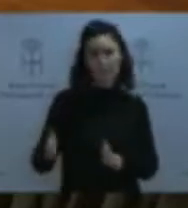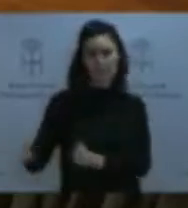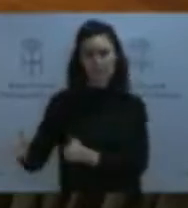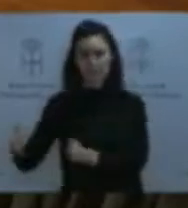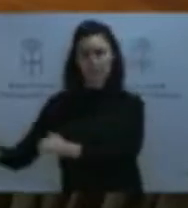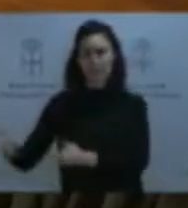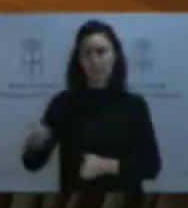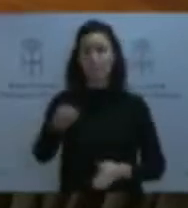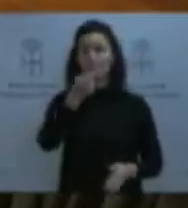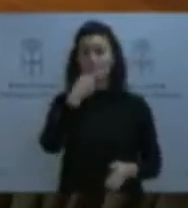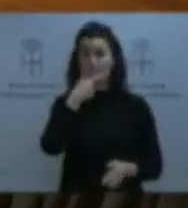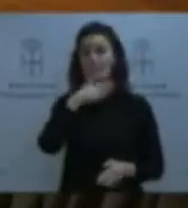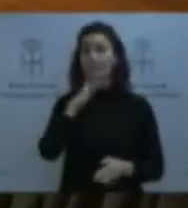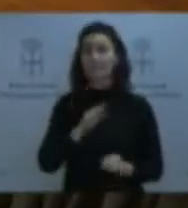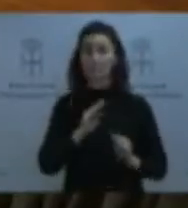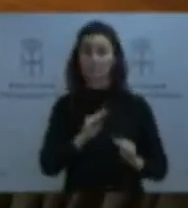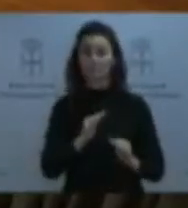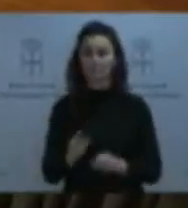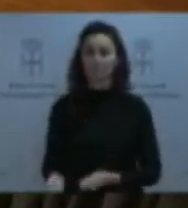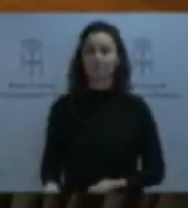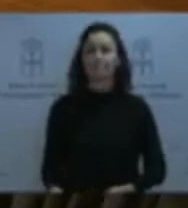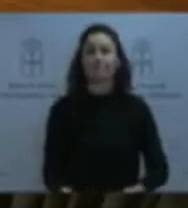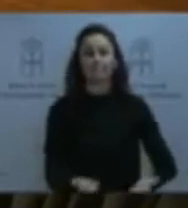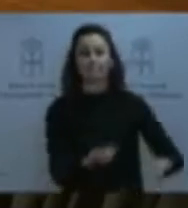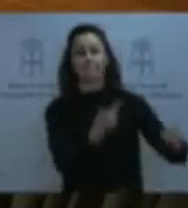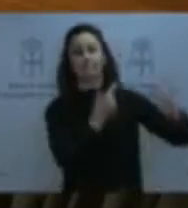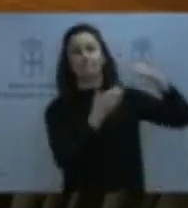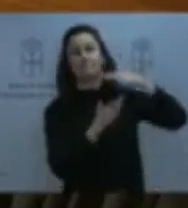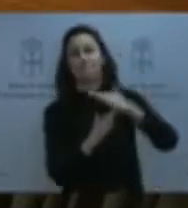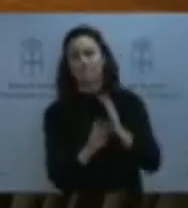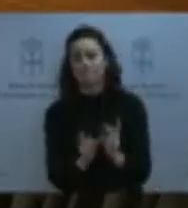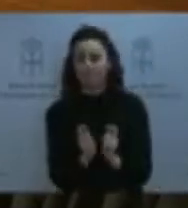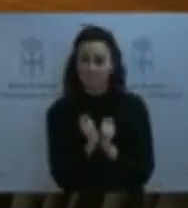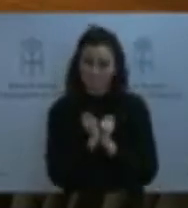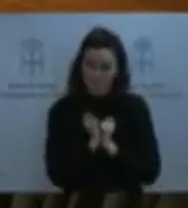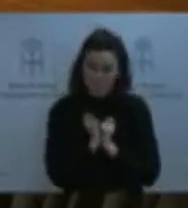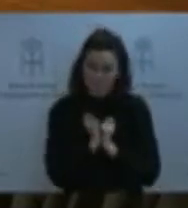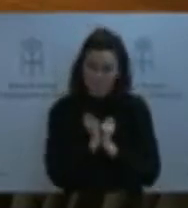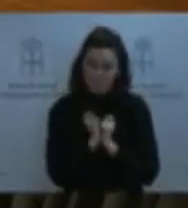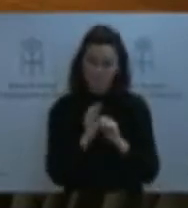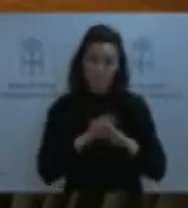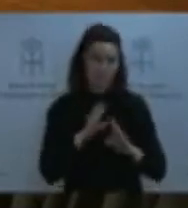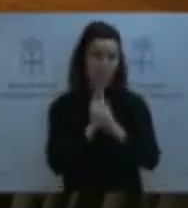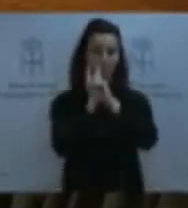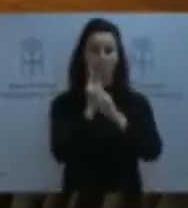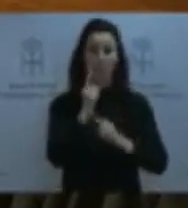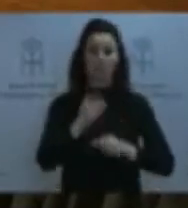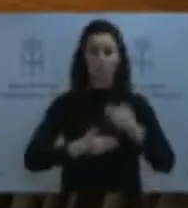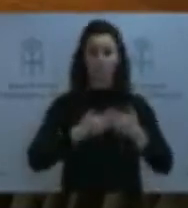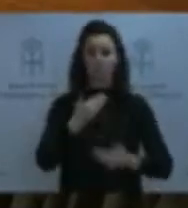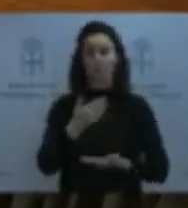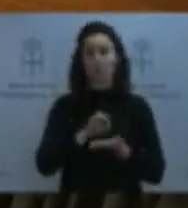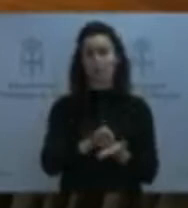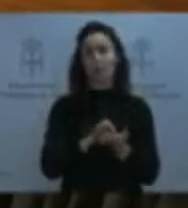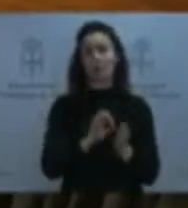ingresos y atascando más y yendo en contra del funcionamiento del servicio en el su conjunto.